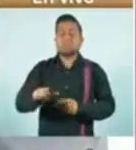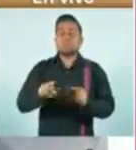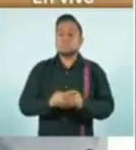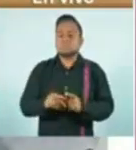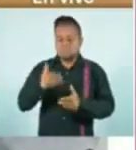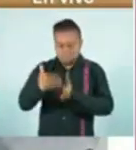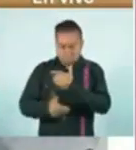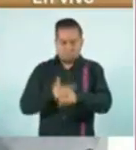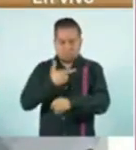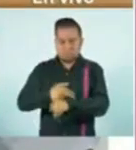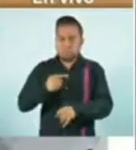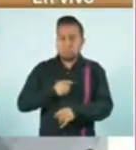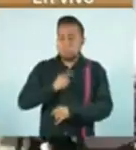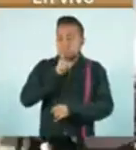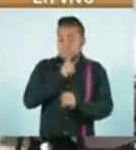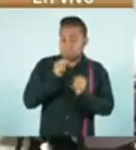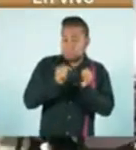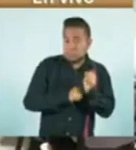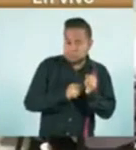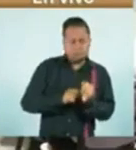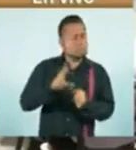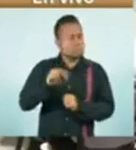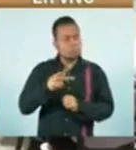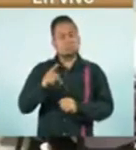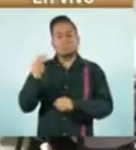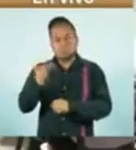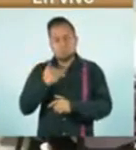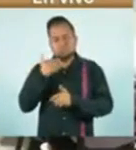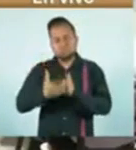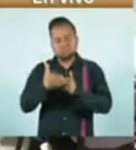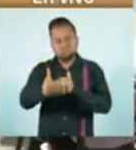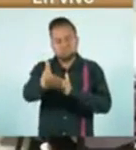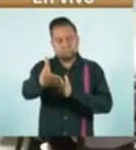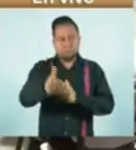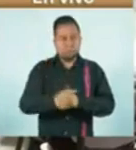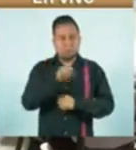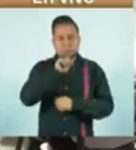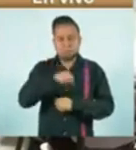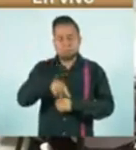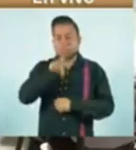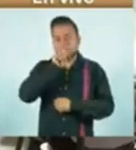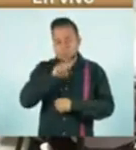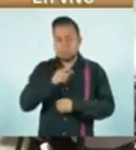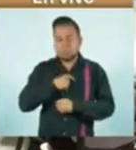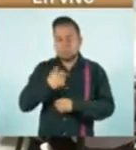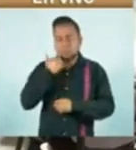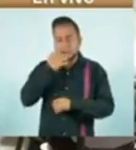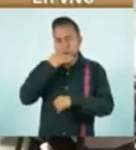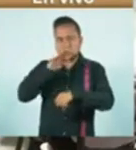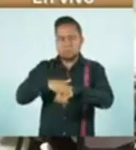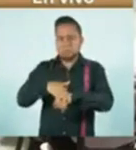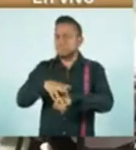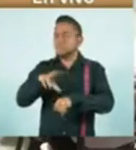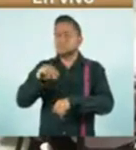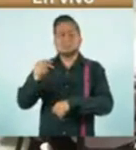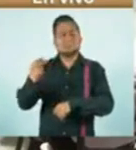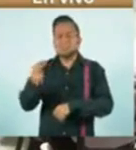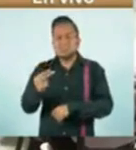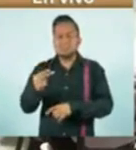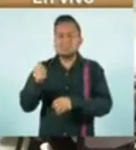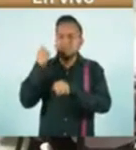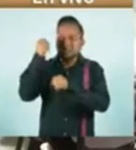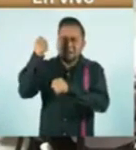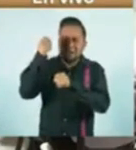espaldas, pero que sí es necesario que se avance. Y que no hay también decirles necesidad de bloquear, de afectar